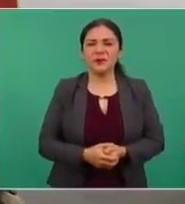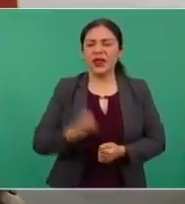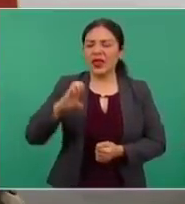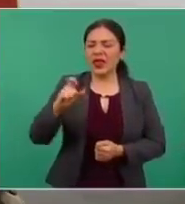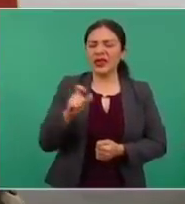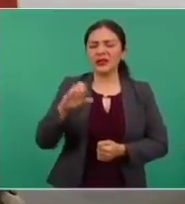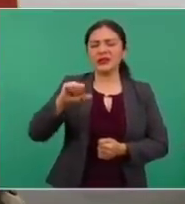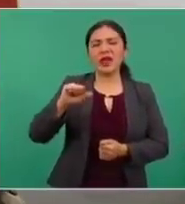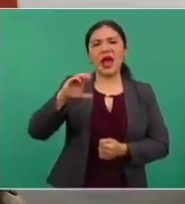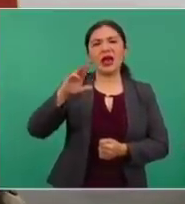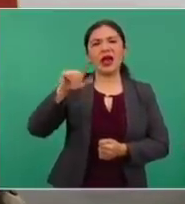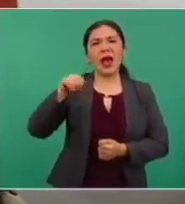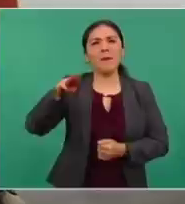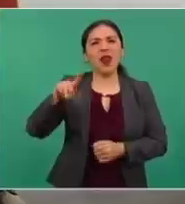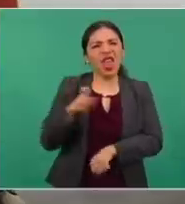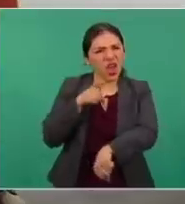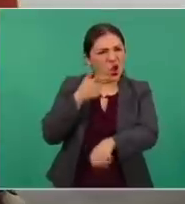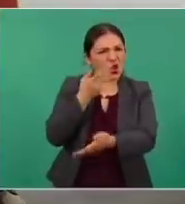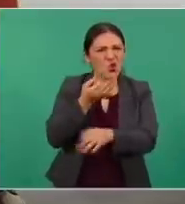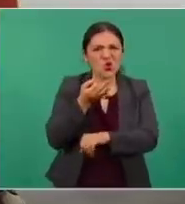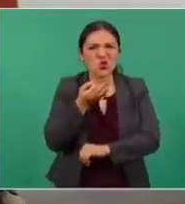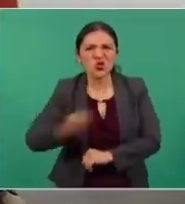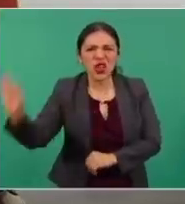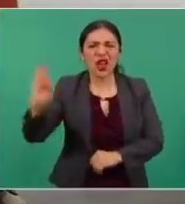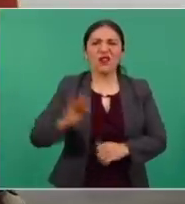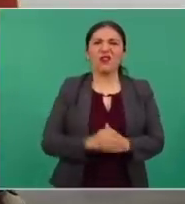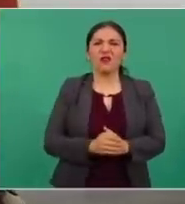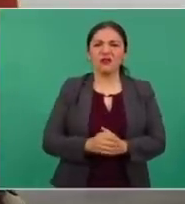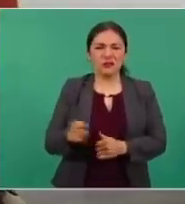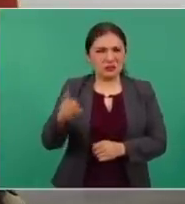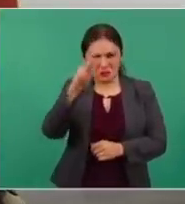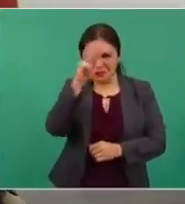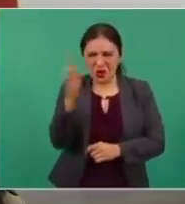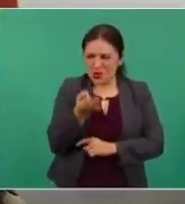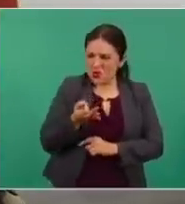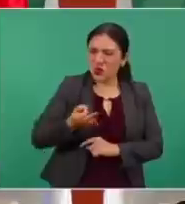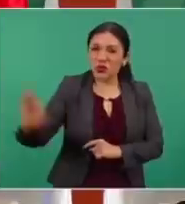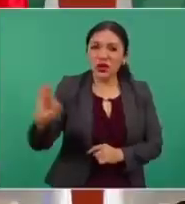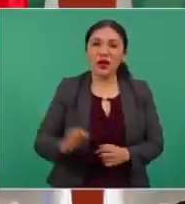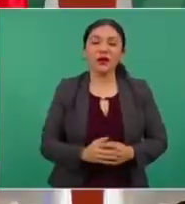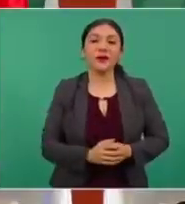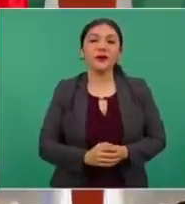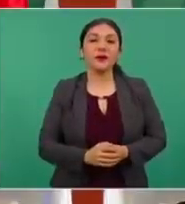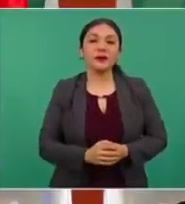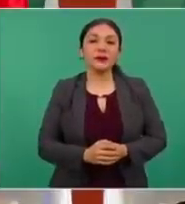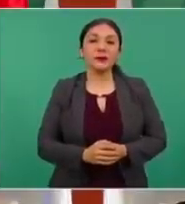execrable majadero, execrable majadero,